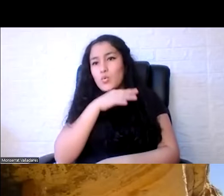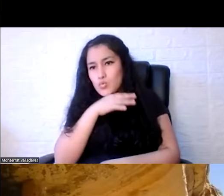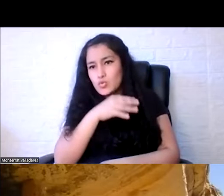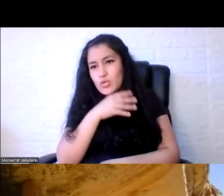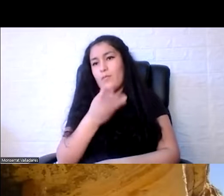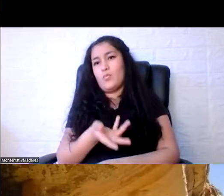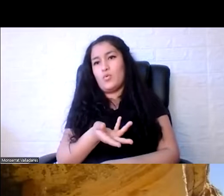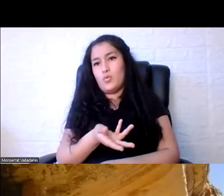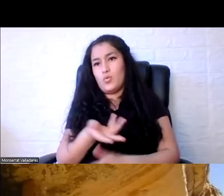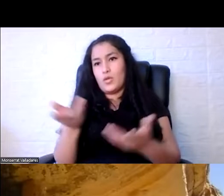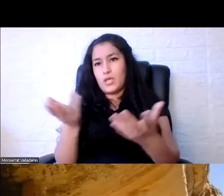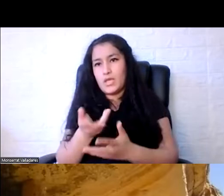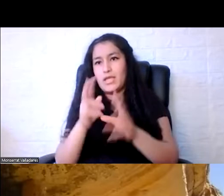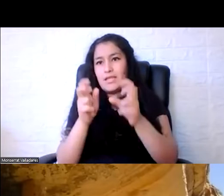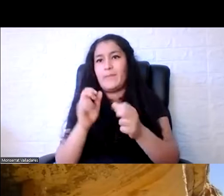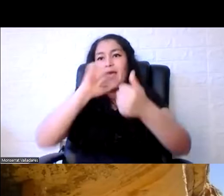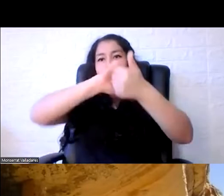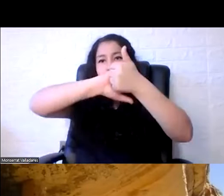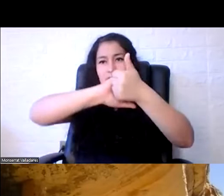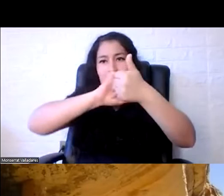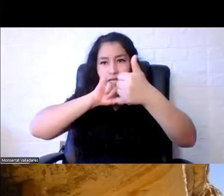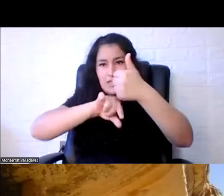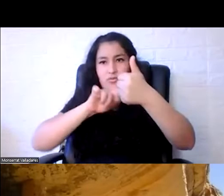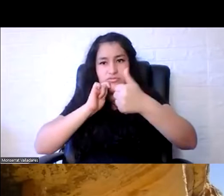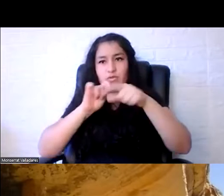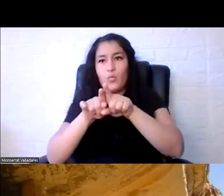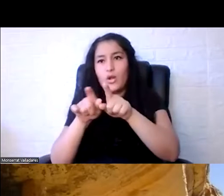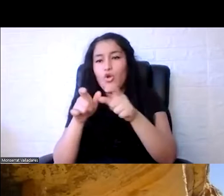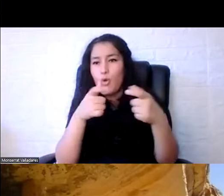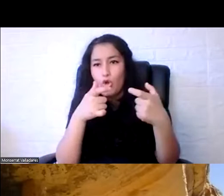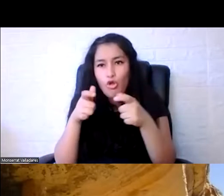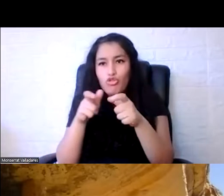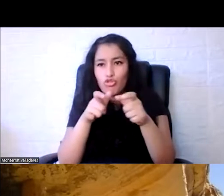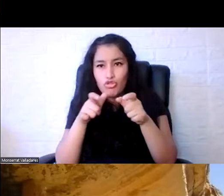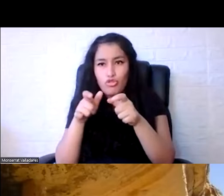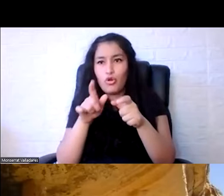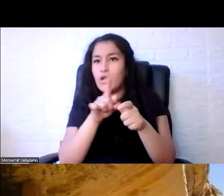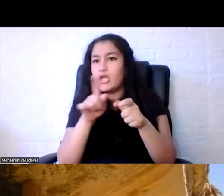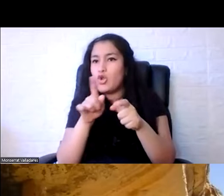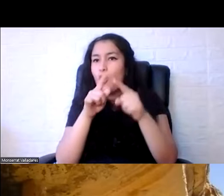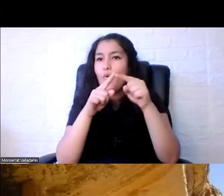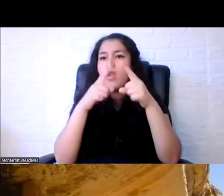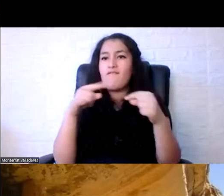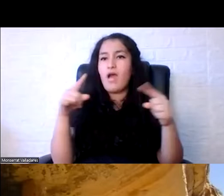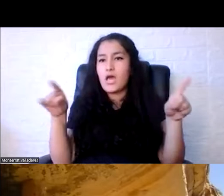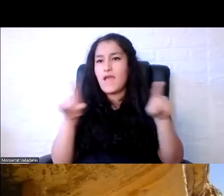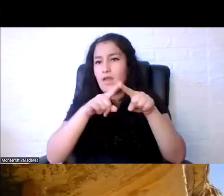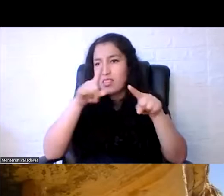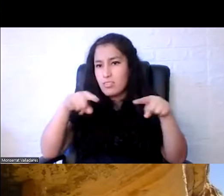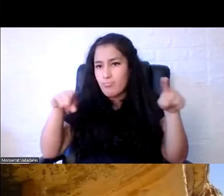era usar el género como un control, ¿no? En lugar de utilizarlo como una variable